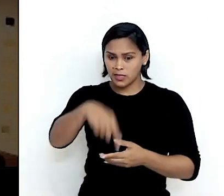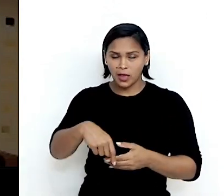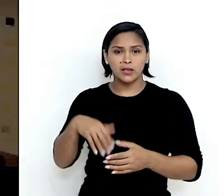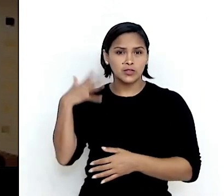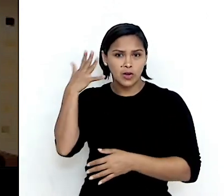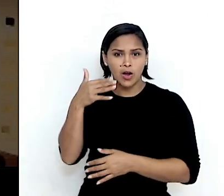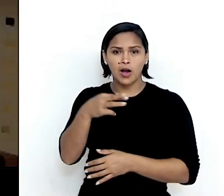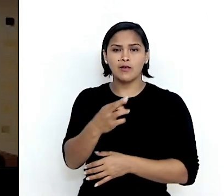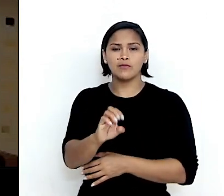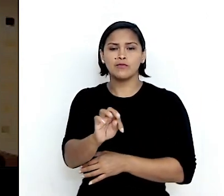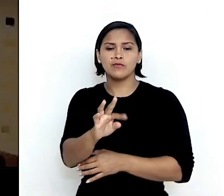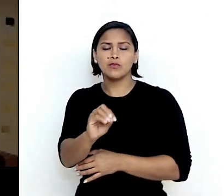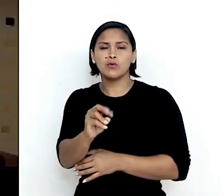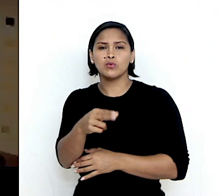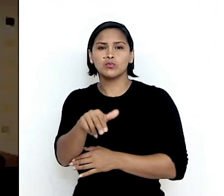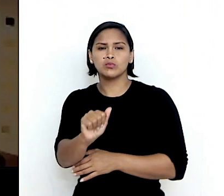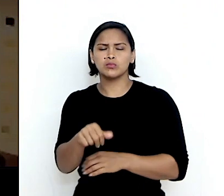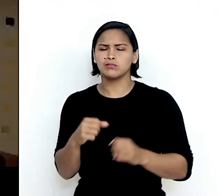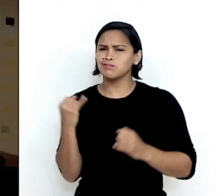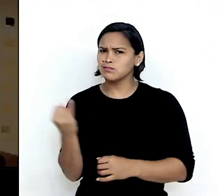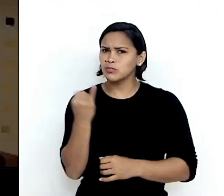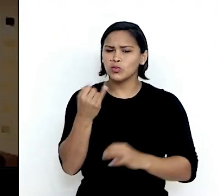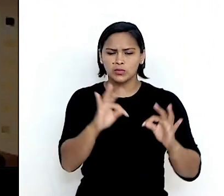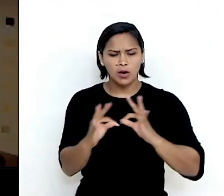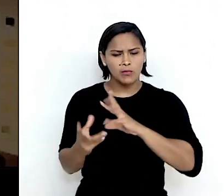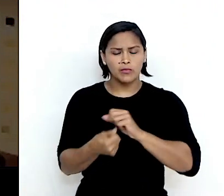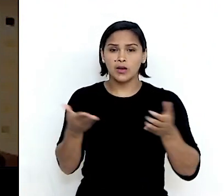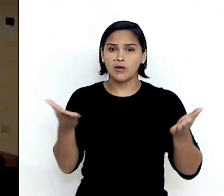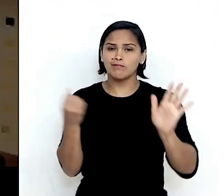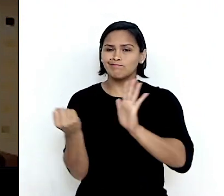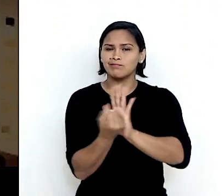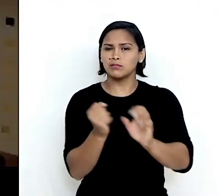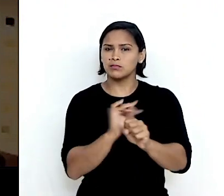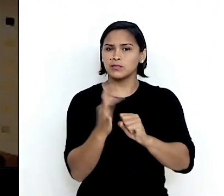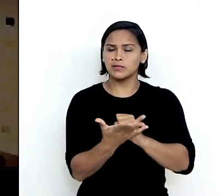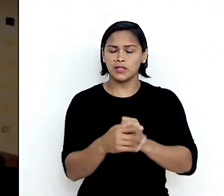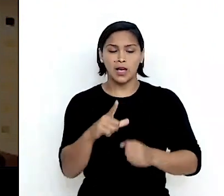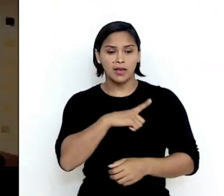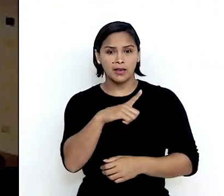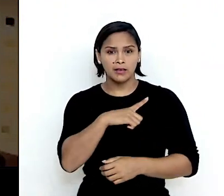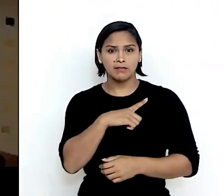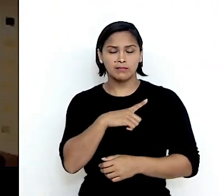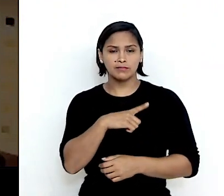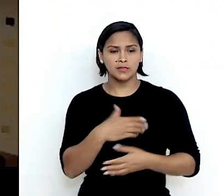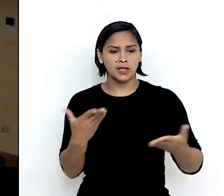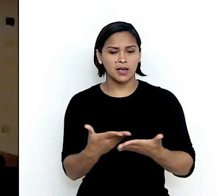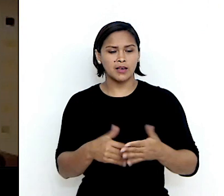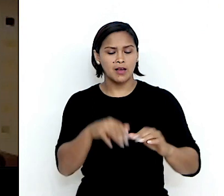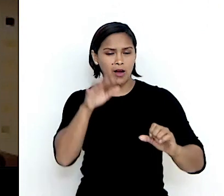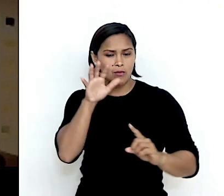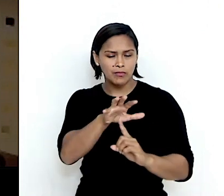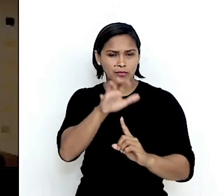importante, en un contexto internacional que está marcado por la pandemia y ha afectado el crecimiento y las inversiones en la región de